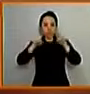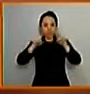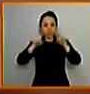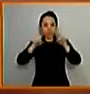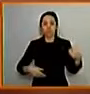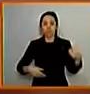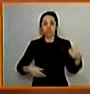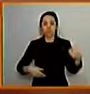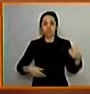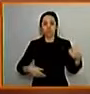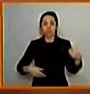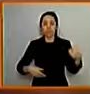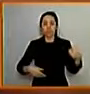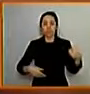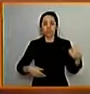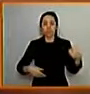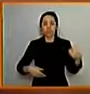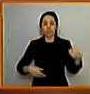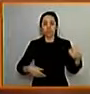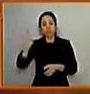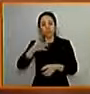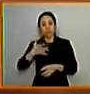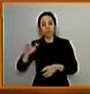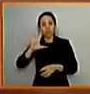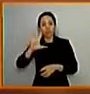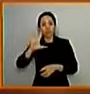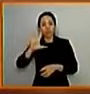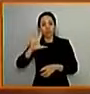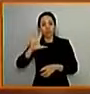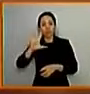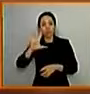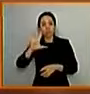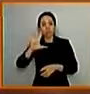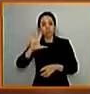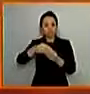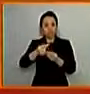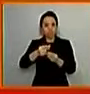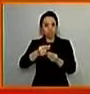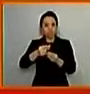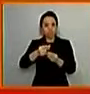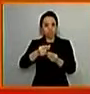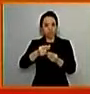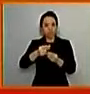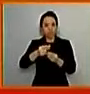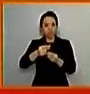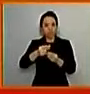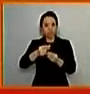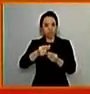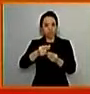Números relativos el 47 y el 36. Vamos a aumentar tu con más 1.